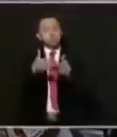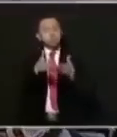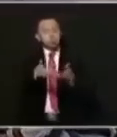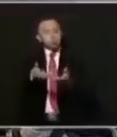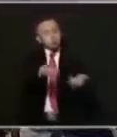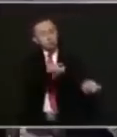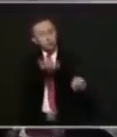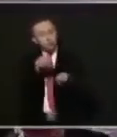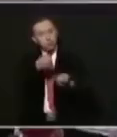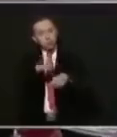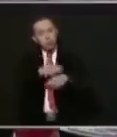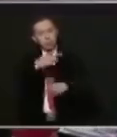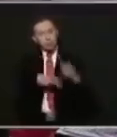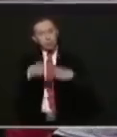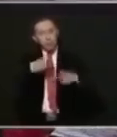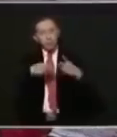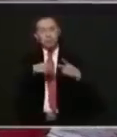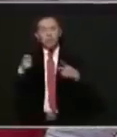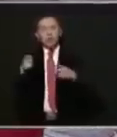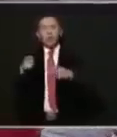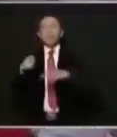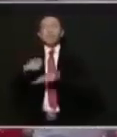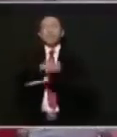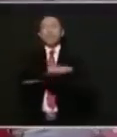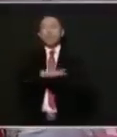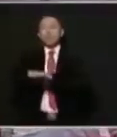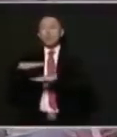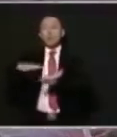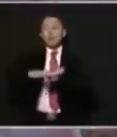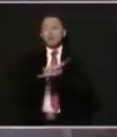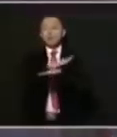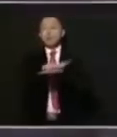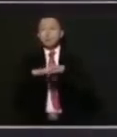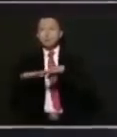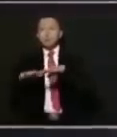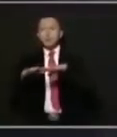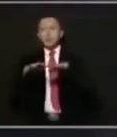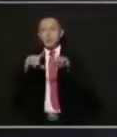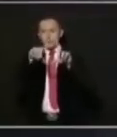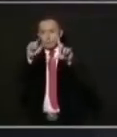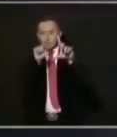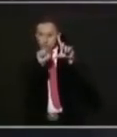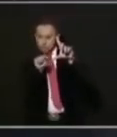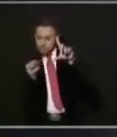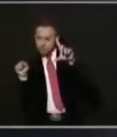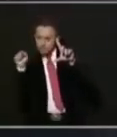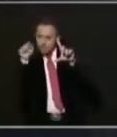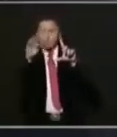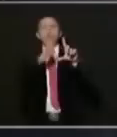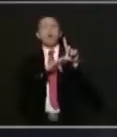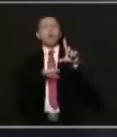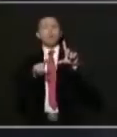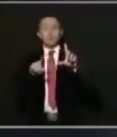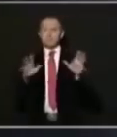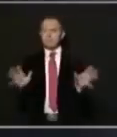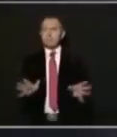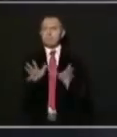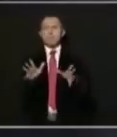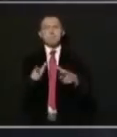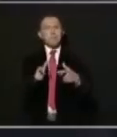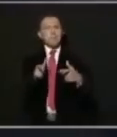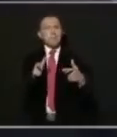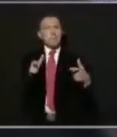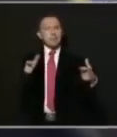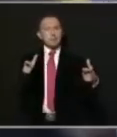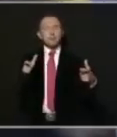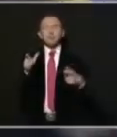costeras y ribereñas, en especial los pescadores, los que